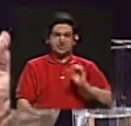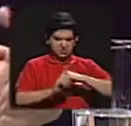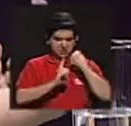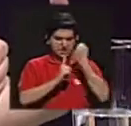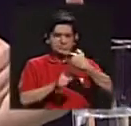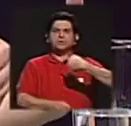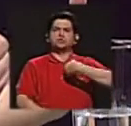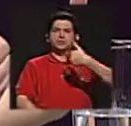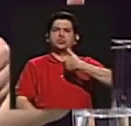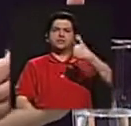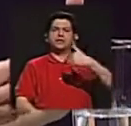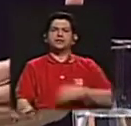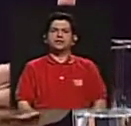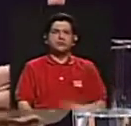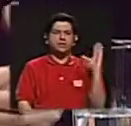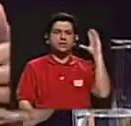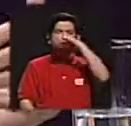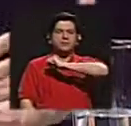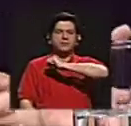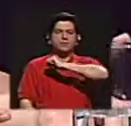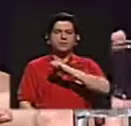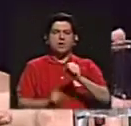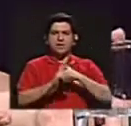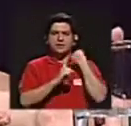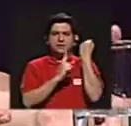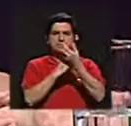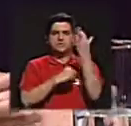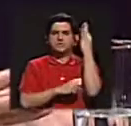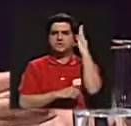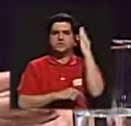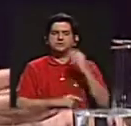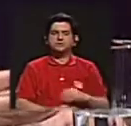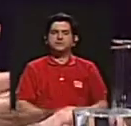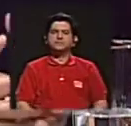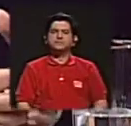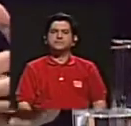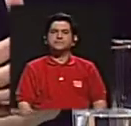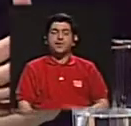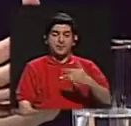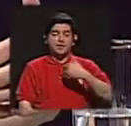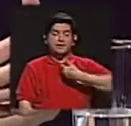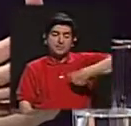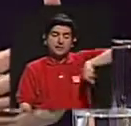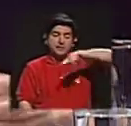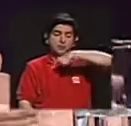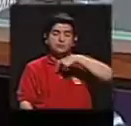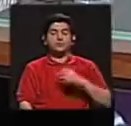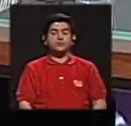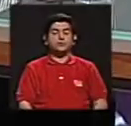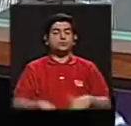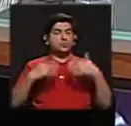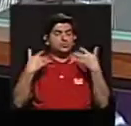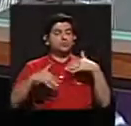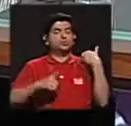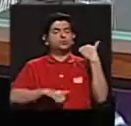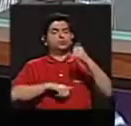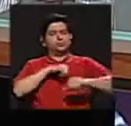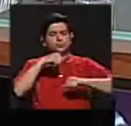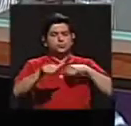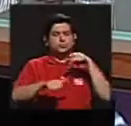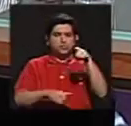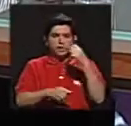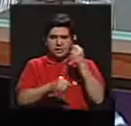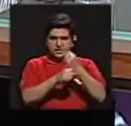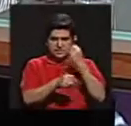situación, y ahí descubro que es la situación de las mujeres y que tenemos que hacer una gran labor en ese campo, que